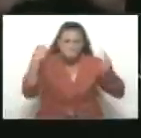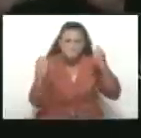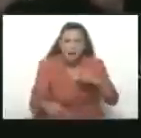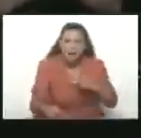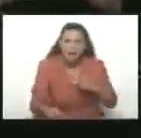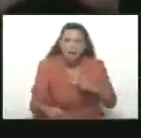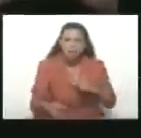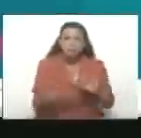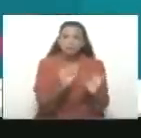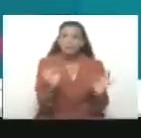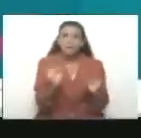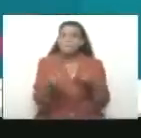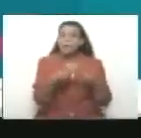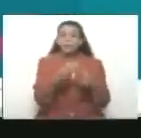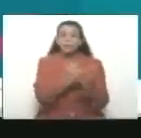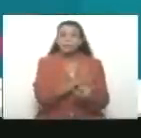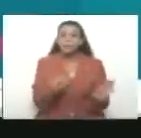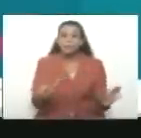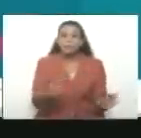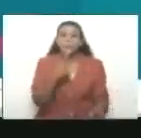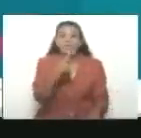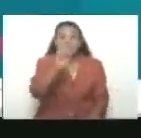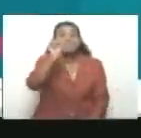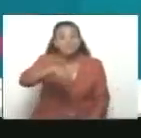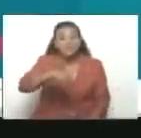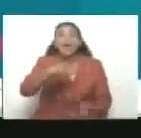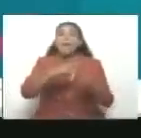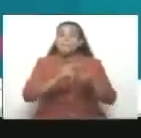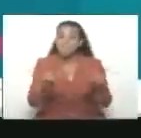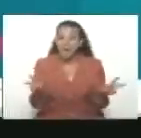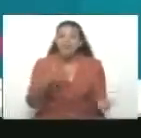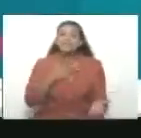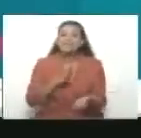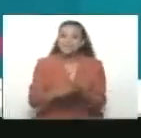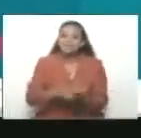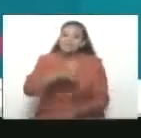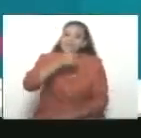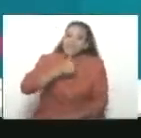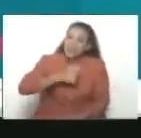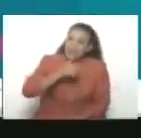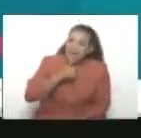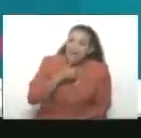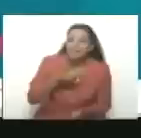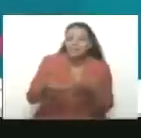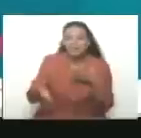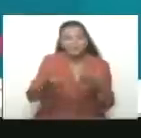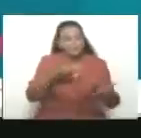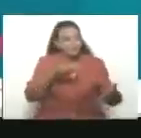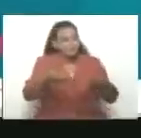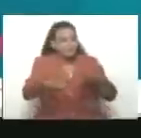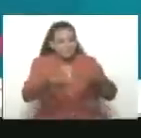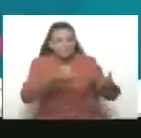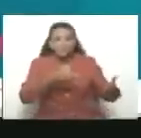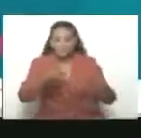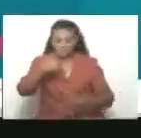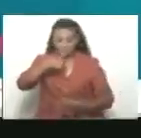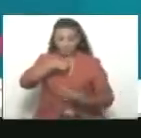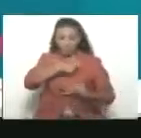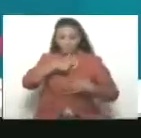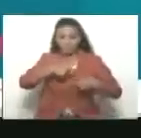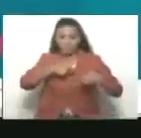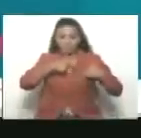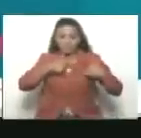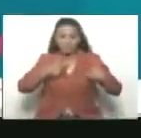el enfrentamiento Dile Sí a la paz a la tolerancia que tenemos hoy entre los